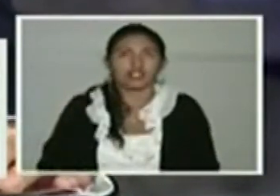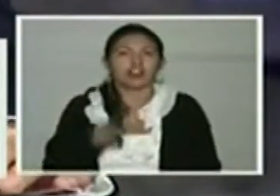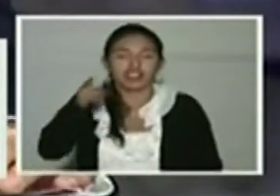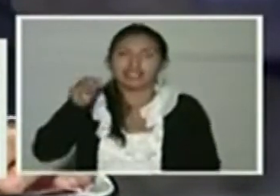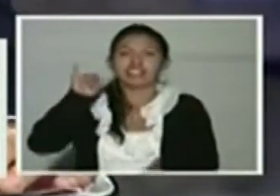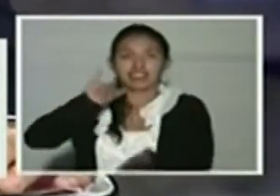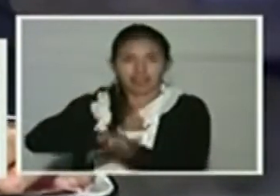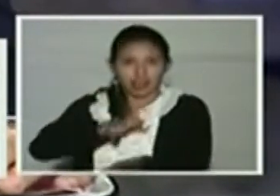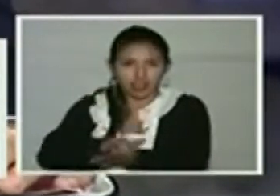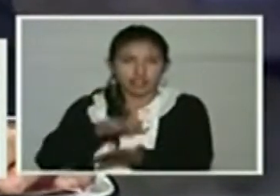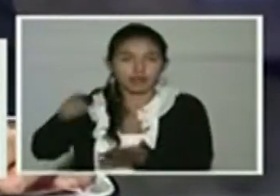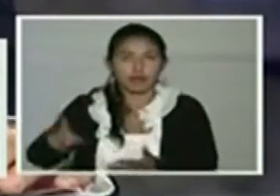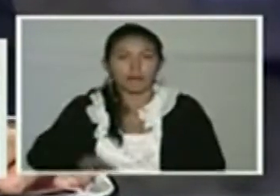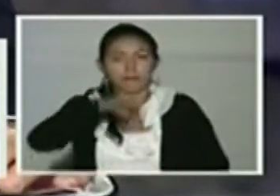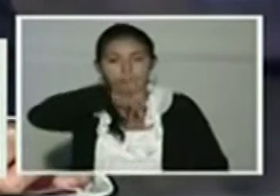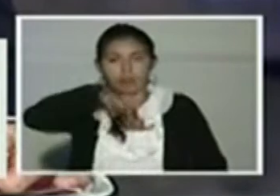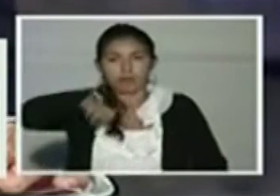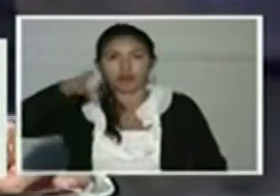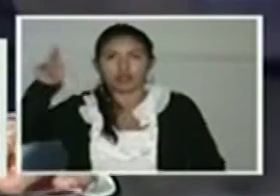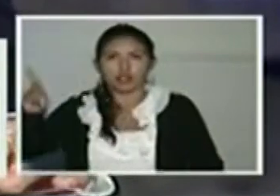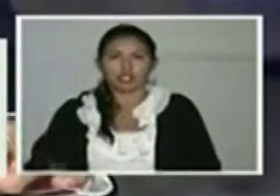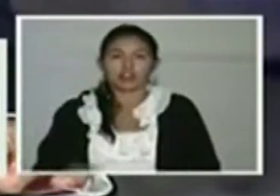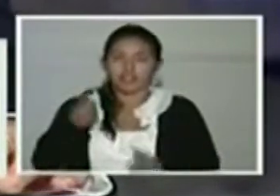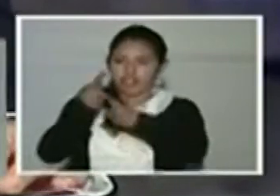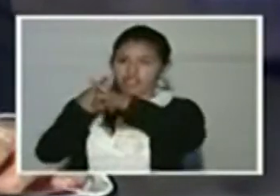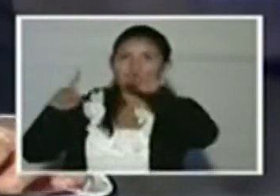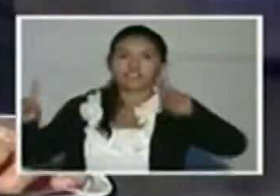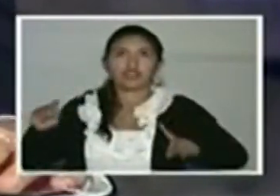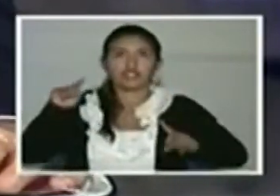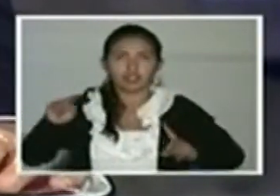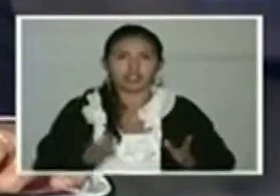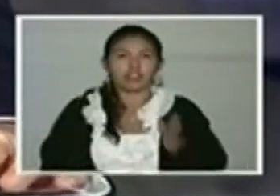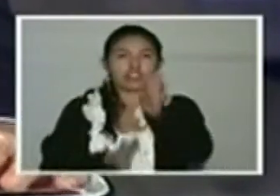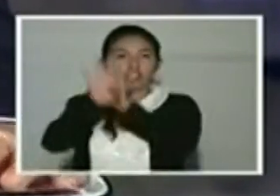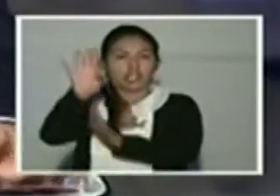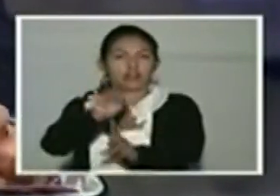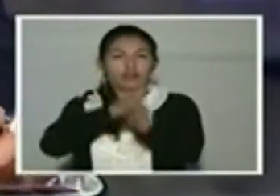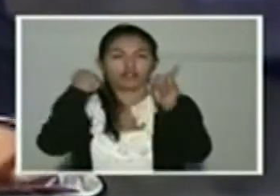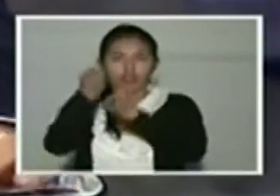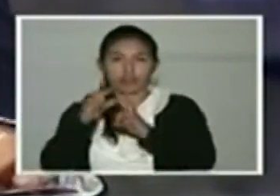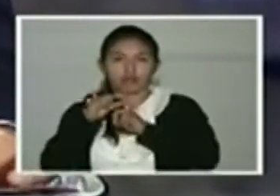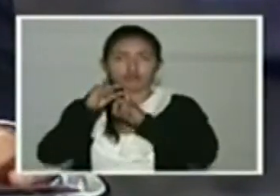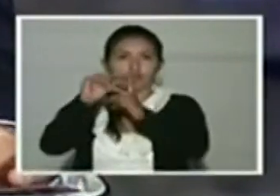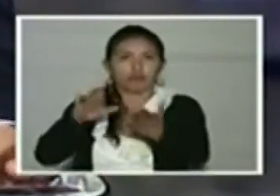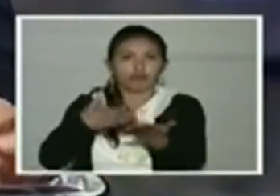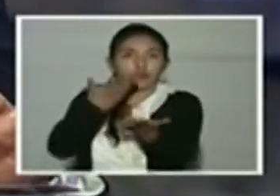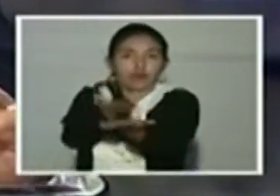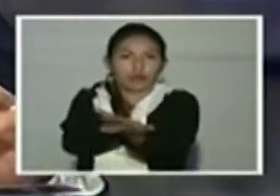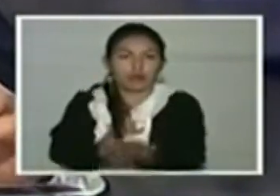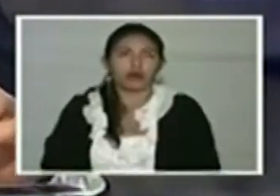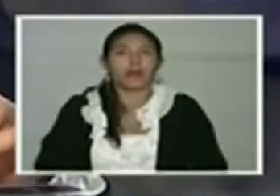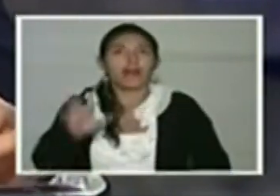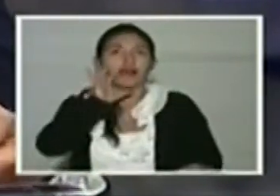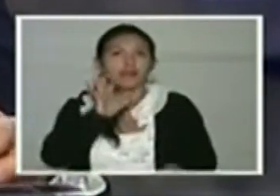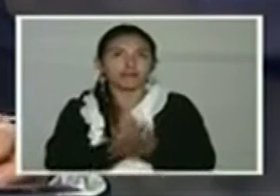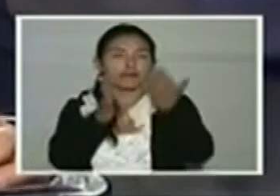donde peruanos por el cambio marca la diferencia en el desarrollo social que propone en pobreza